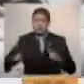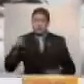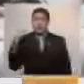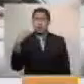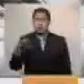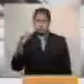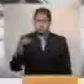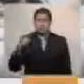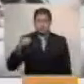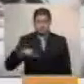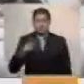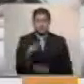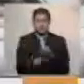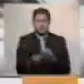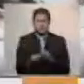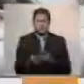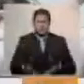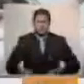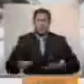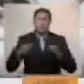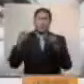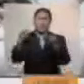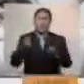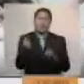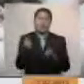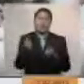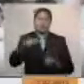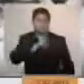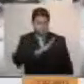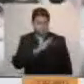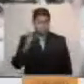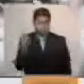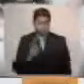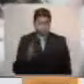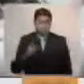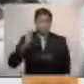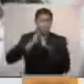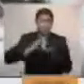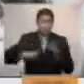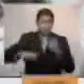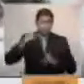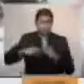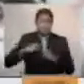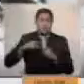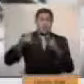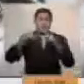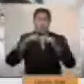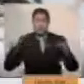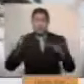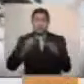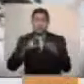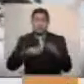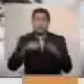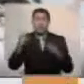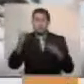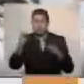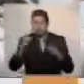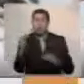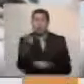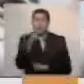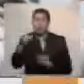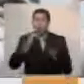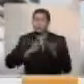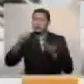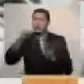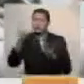es la que nosotros tenemos que hacer. En vez de estar regalando el dinero de nosotros los venezolanos para solucionar el problema eléctrico en Nicaragua, el problema eléctrico en Bolivia, busquemos la solución